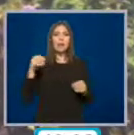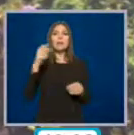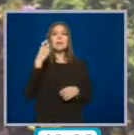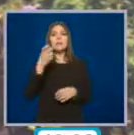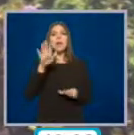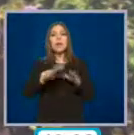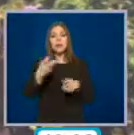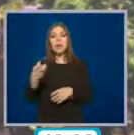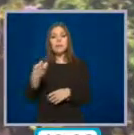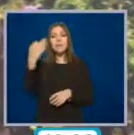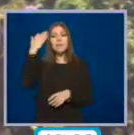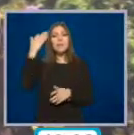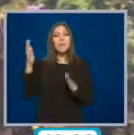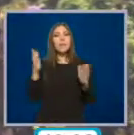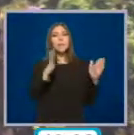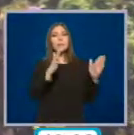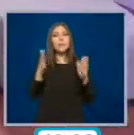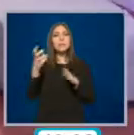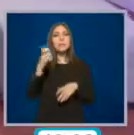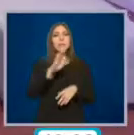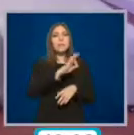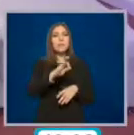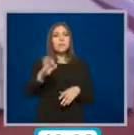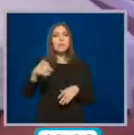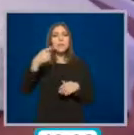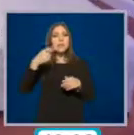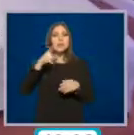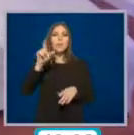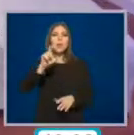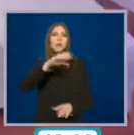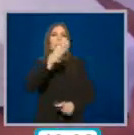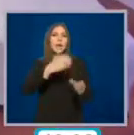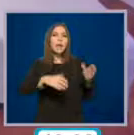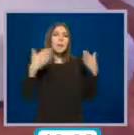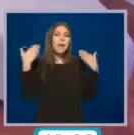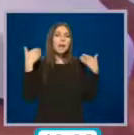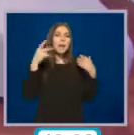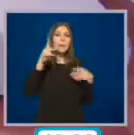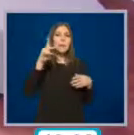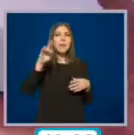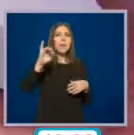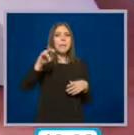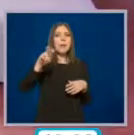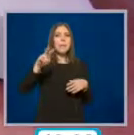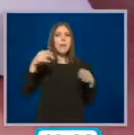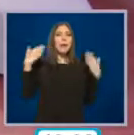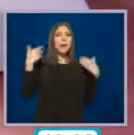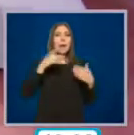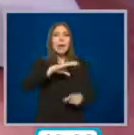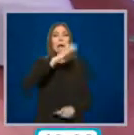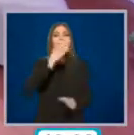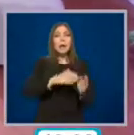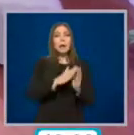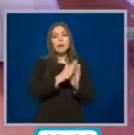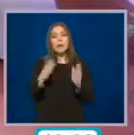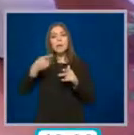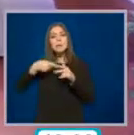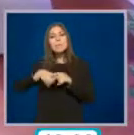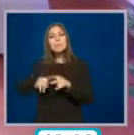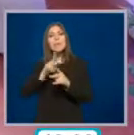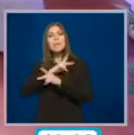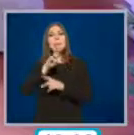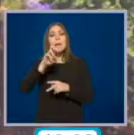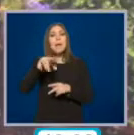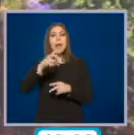primavera, verano. O sea, con cambio de estación. Exacto, con cambio de estación, que es cuando ellos mudan más de cabello, ¿no? Entonces, de pelo. Entonces, eso